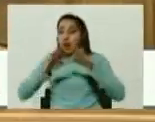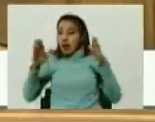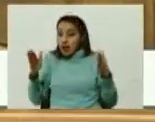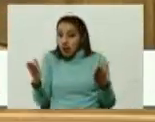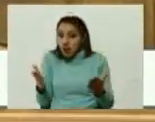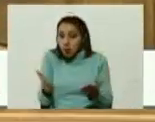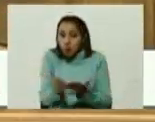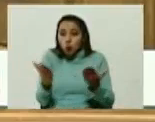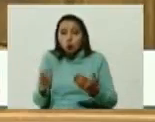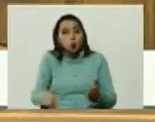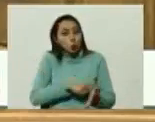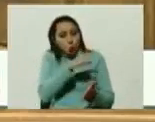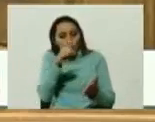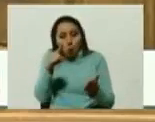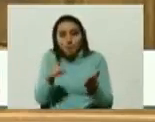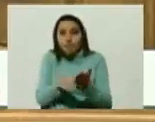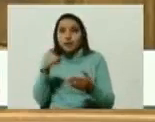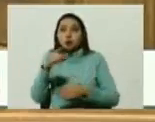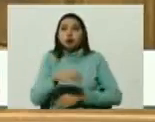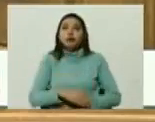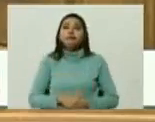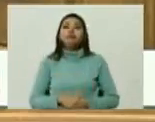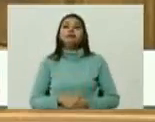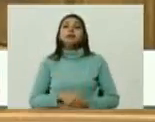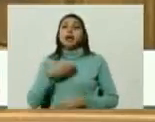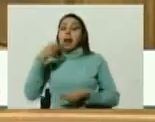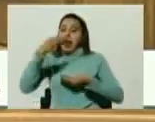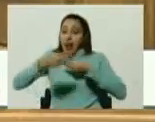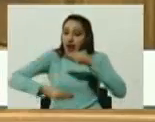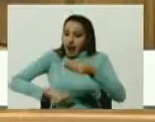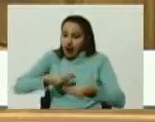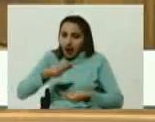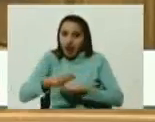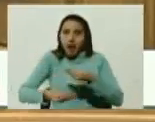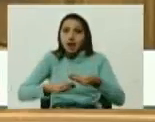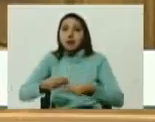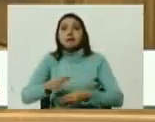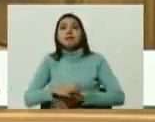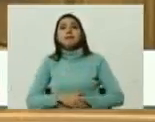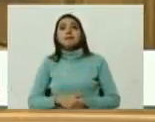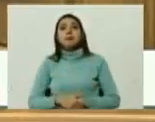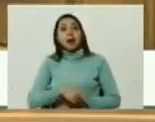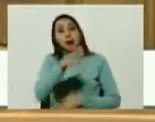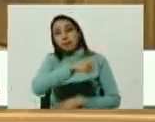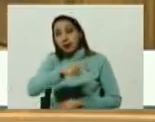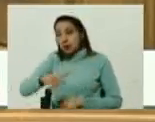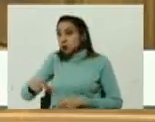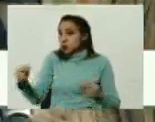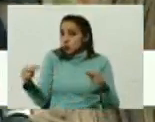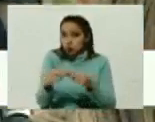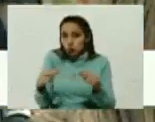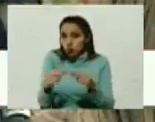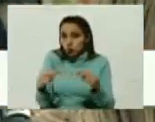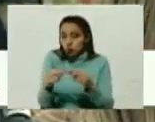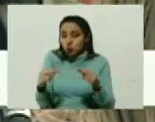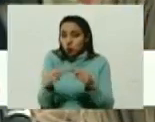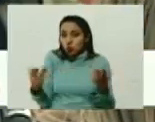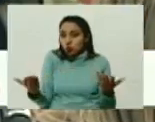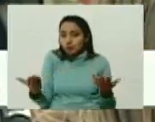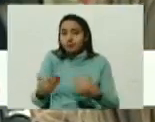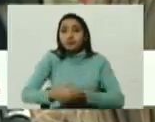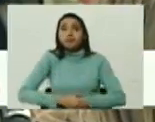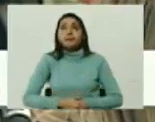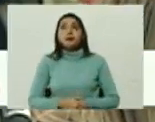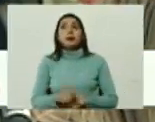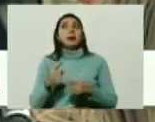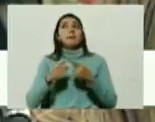la práctica y probablemente muchos no la conozcan y no la internalicen sino que se